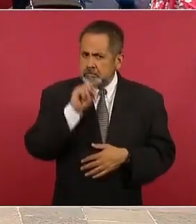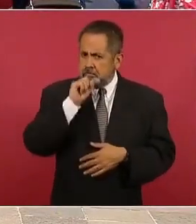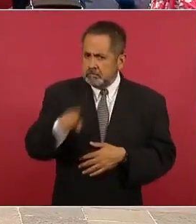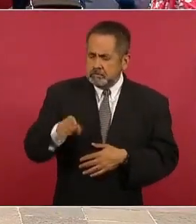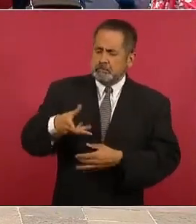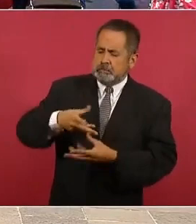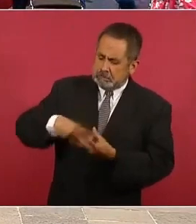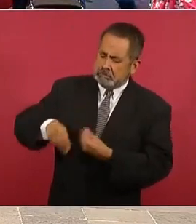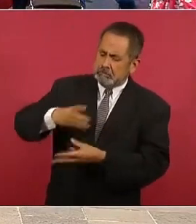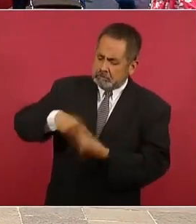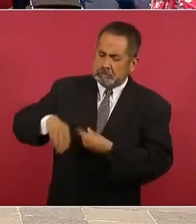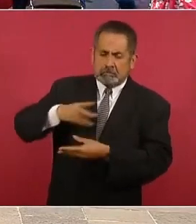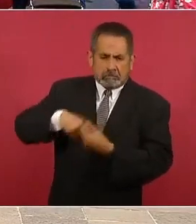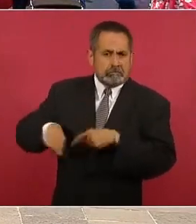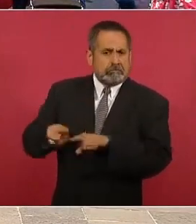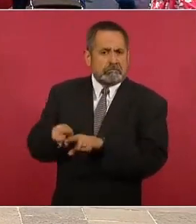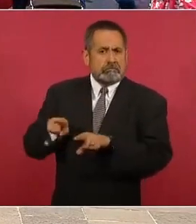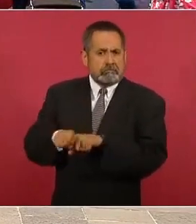ese sistema.